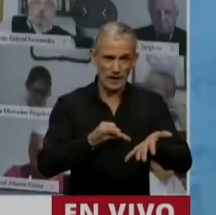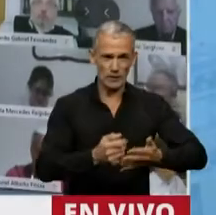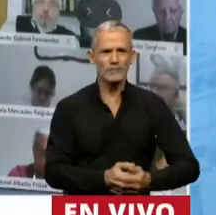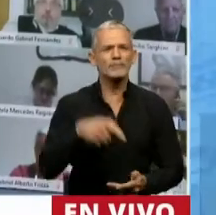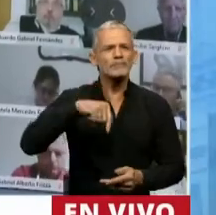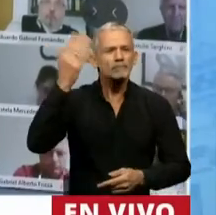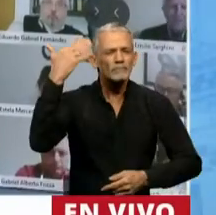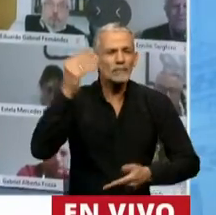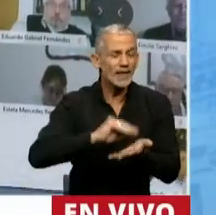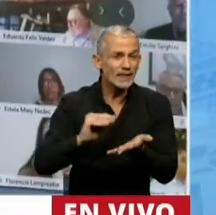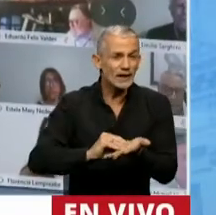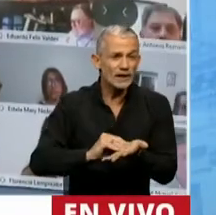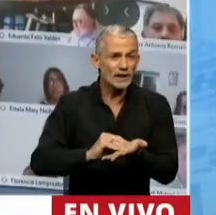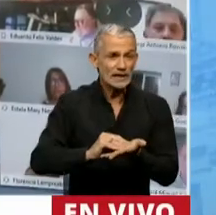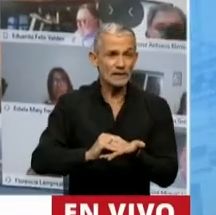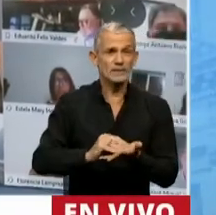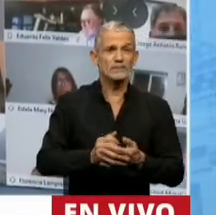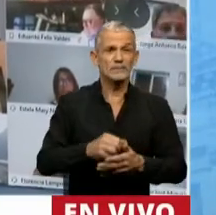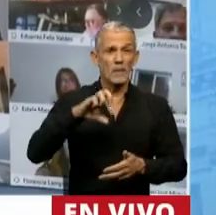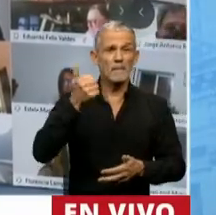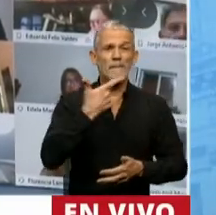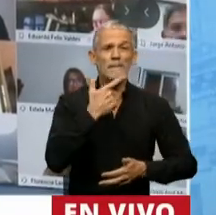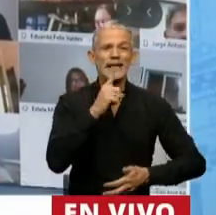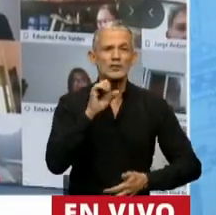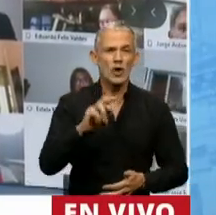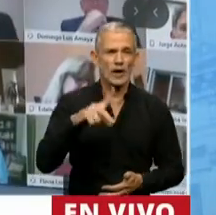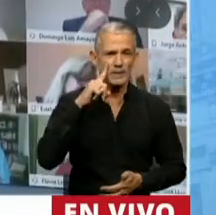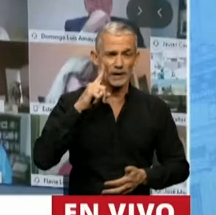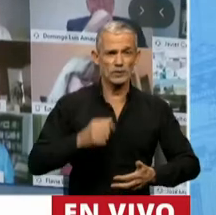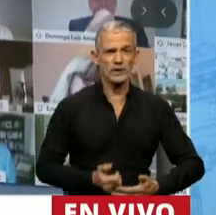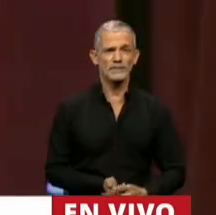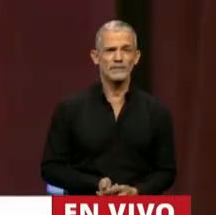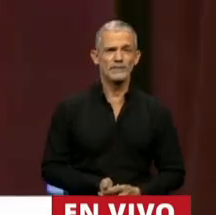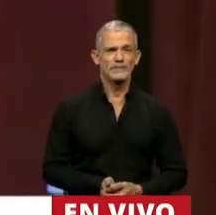en uso de la palabra el diputado Pastori Luis Mario.